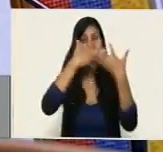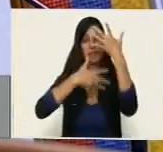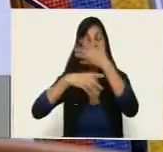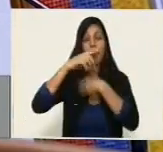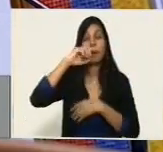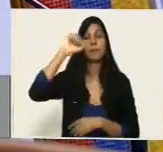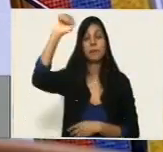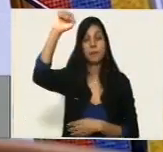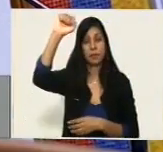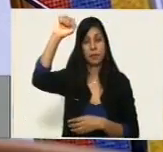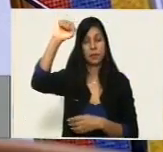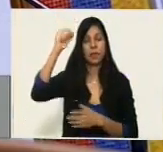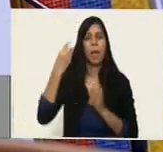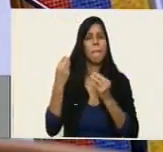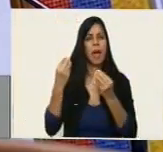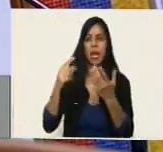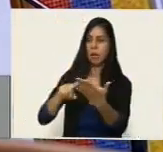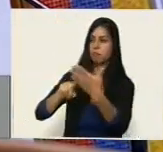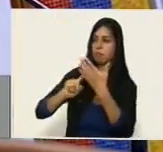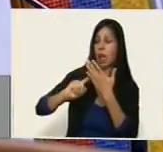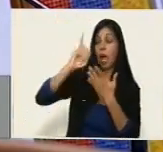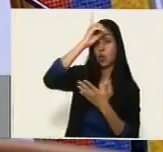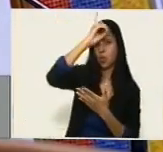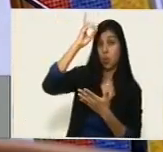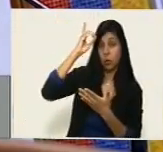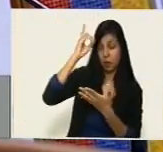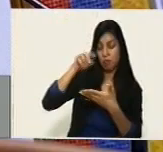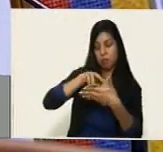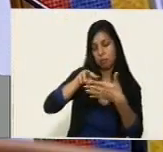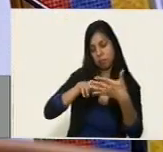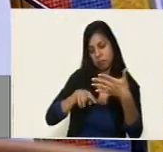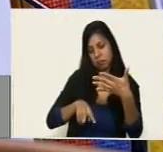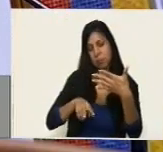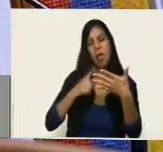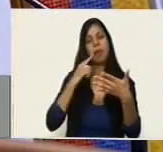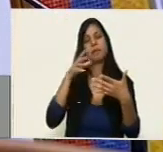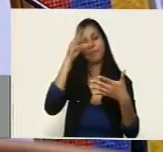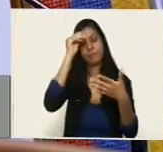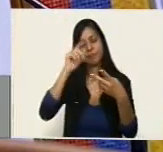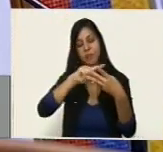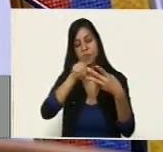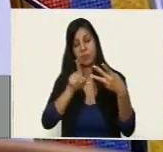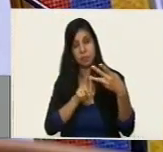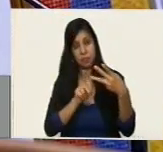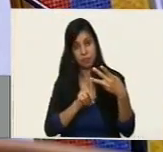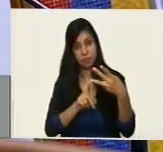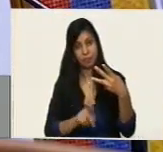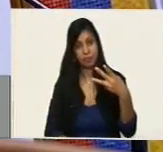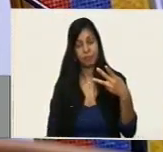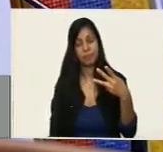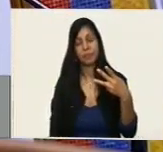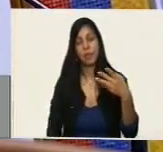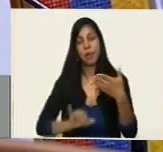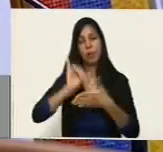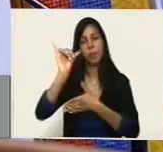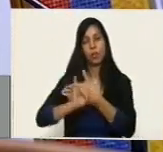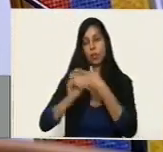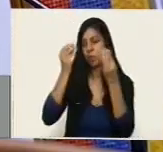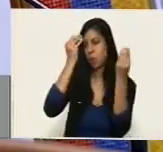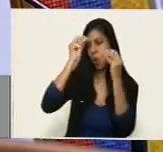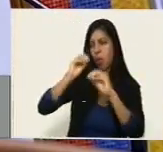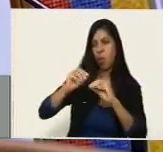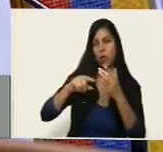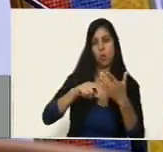Maduro Moro, dirigida al presidente y demás miembros de la Asamblea Nacional Constituyente. Tercero, proyecto de